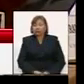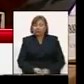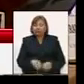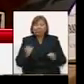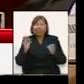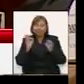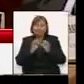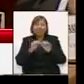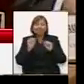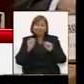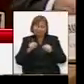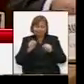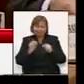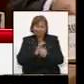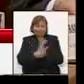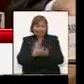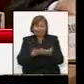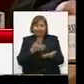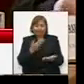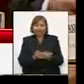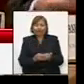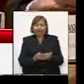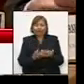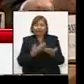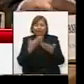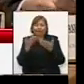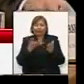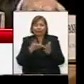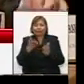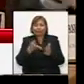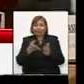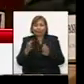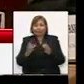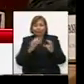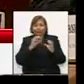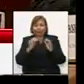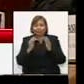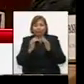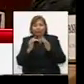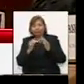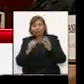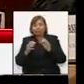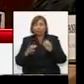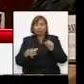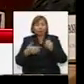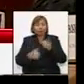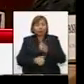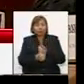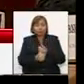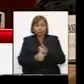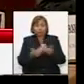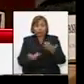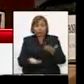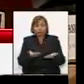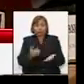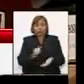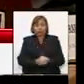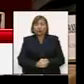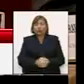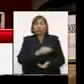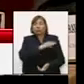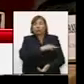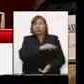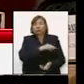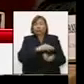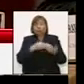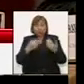Efectivamente, ¿no? Todos los mega operativos que realiza la División de Investigación de Alta Complejidad, dada a la misión que tiene,